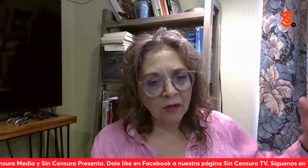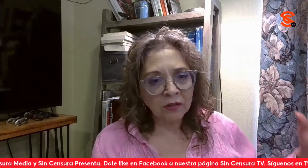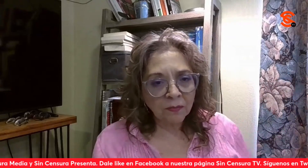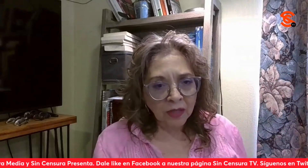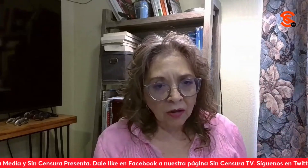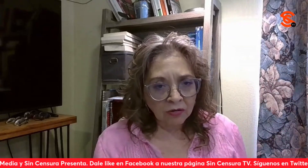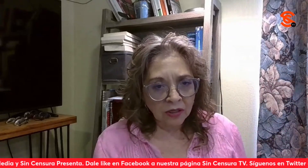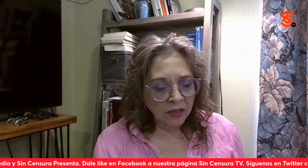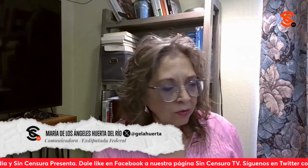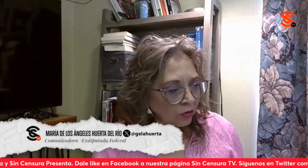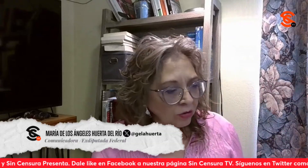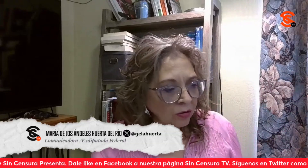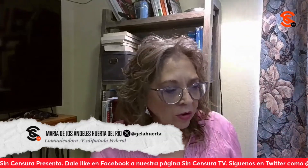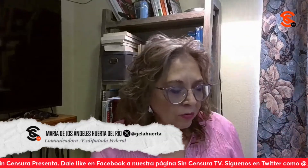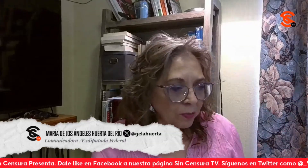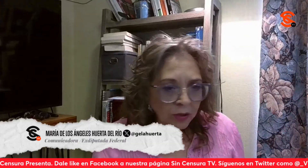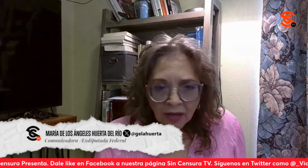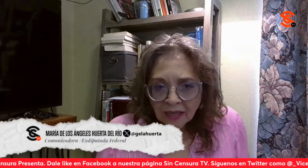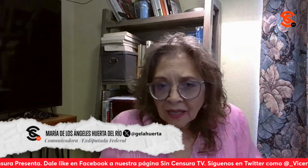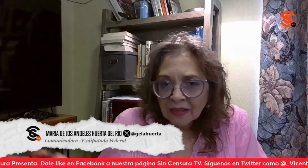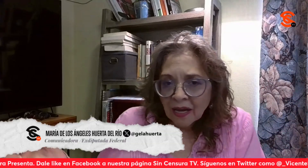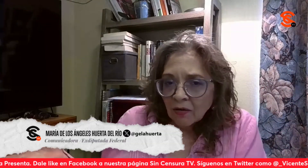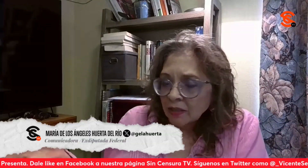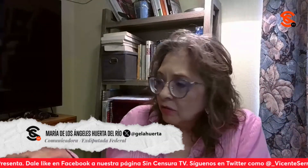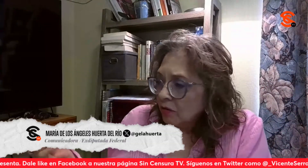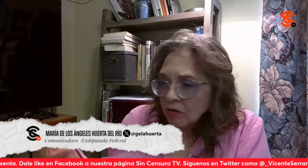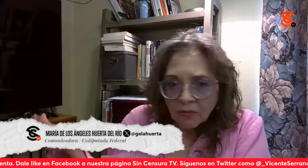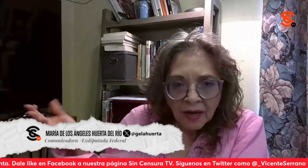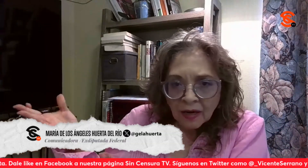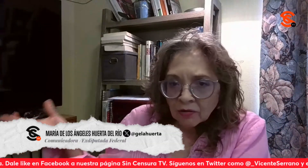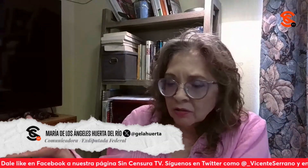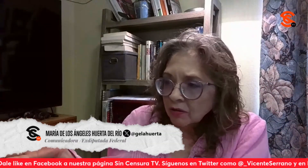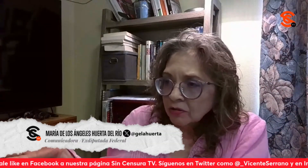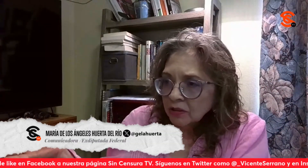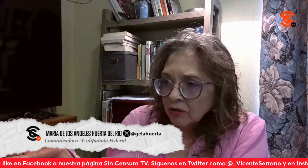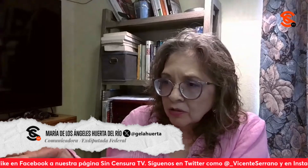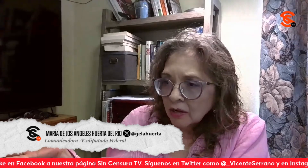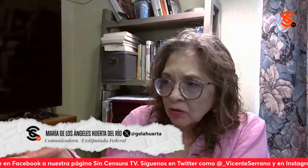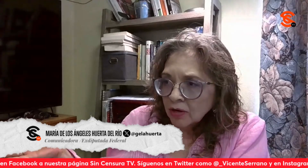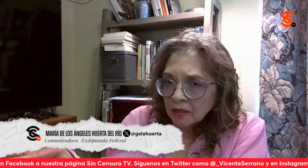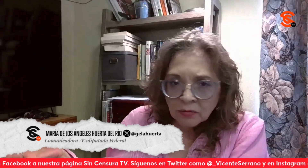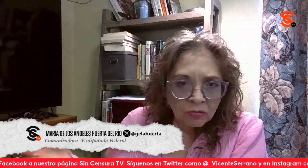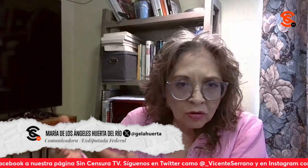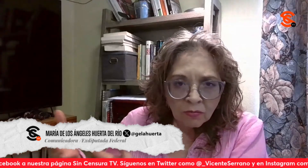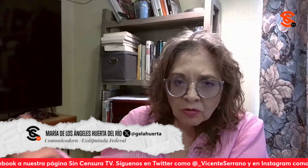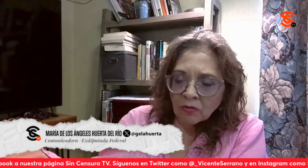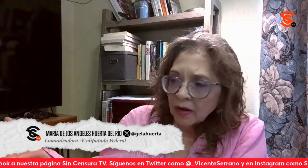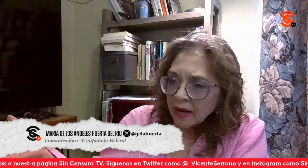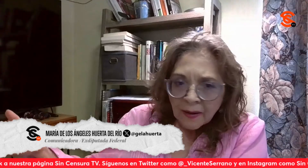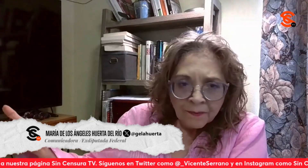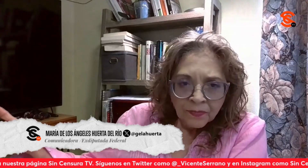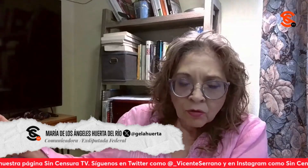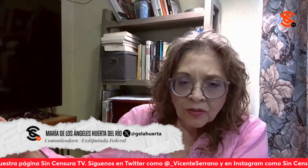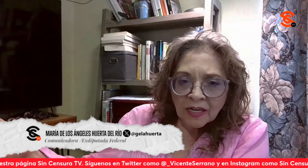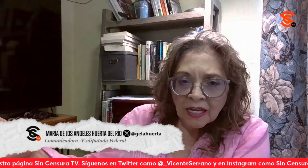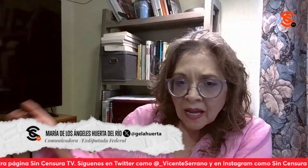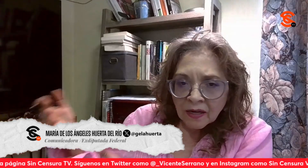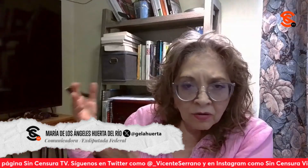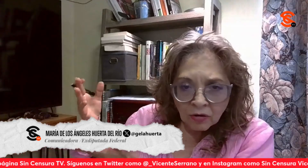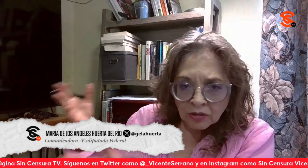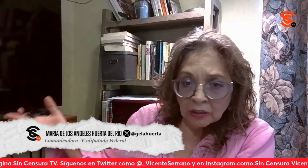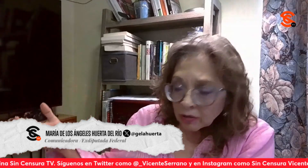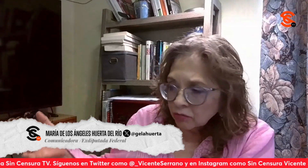¿no? O el presidente mismo, que está atajando los golpes más graves que nos